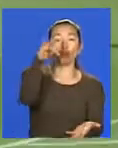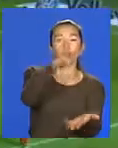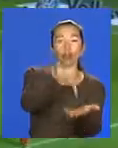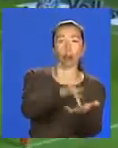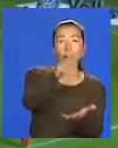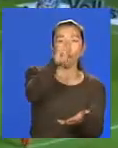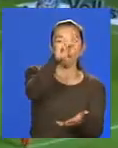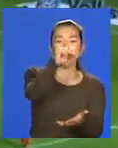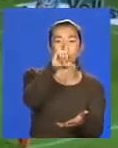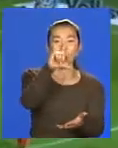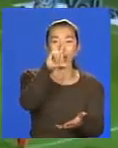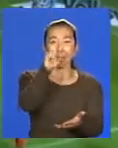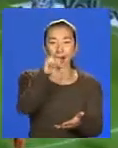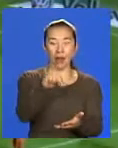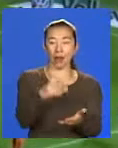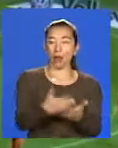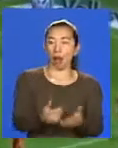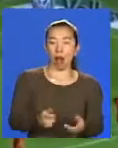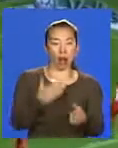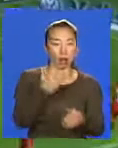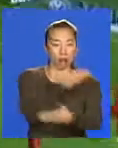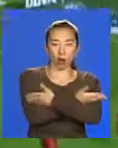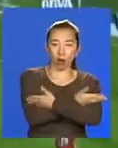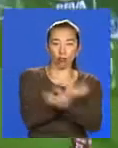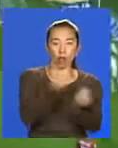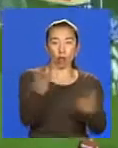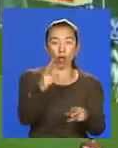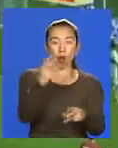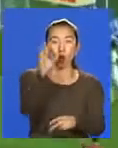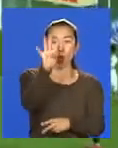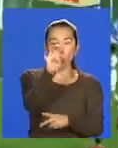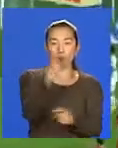ser oficializado con la camiseta número 9. El 21 del